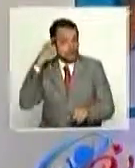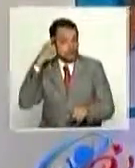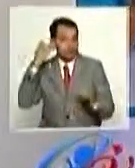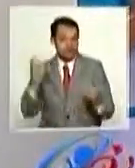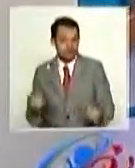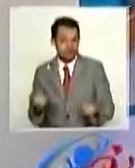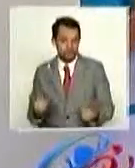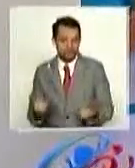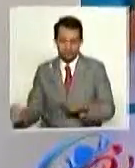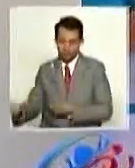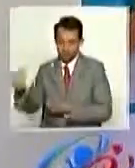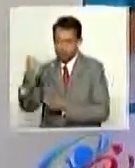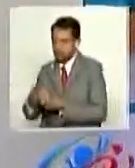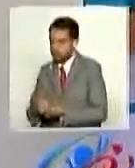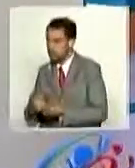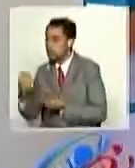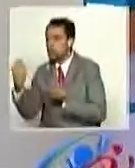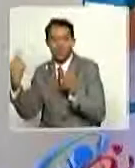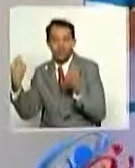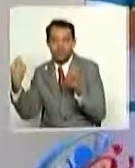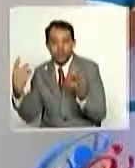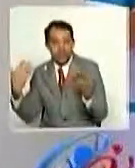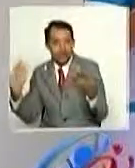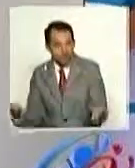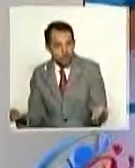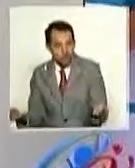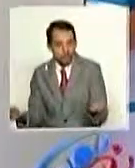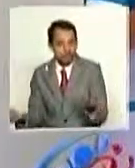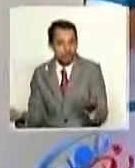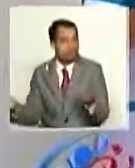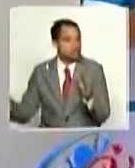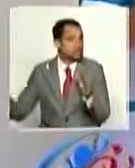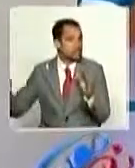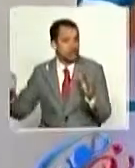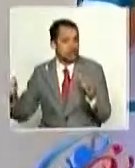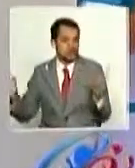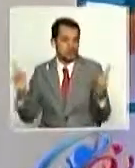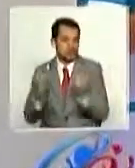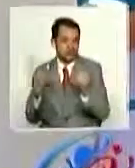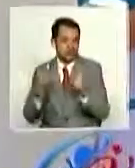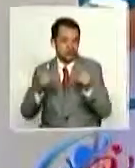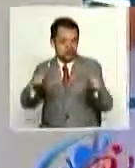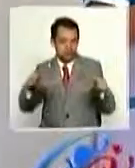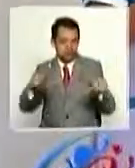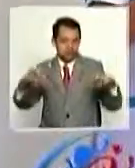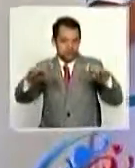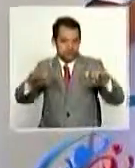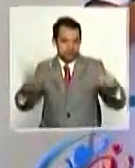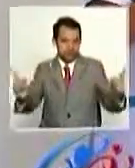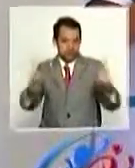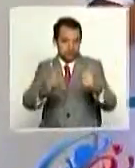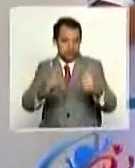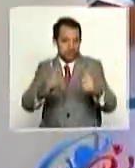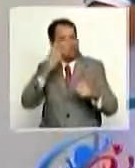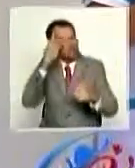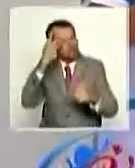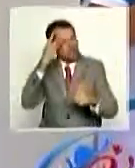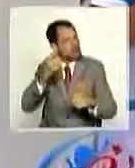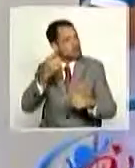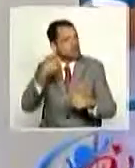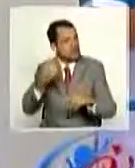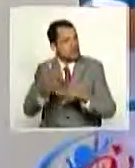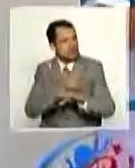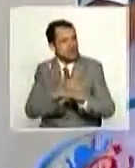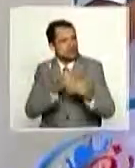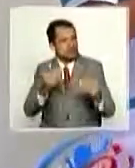consulta médica y no entienden por qué tienen que pasar primero a una consulta odontológica. En realidad, la